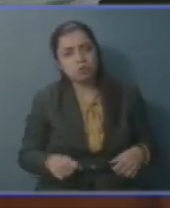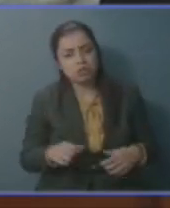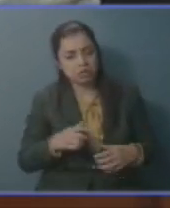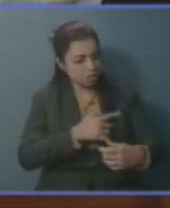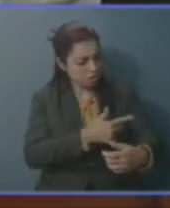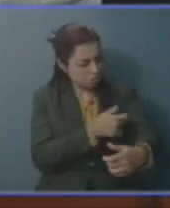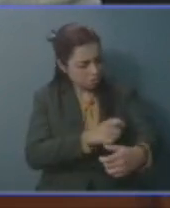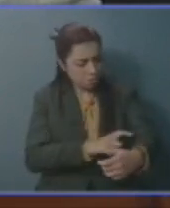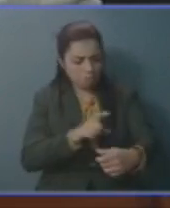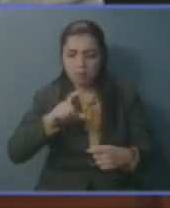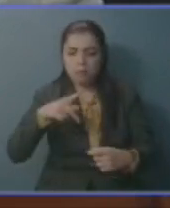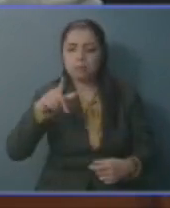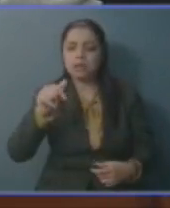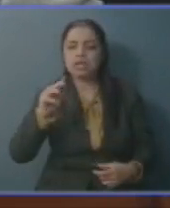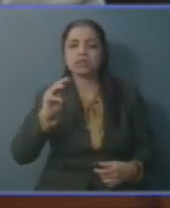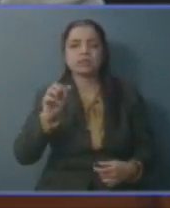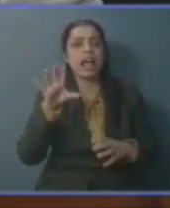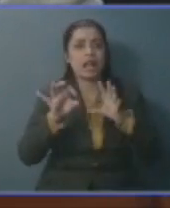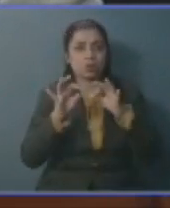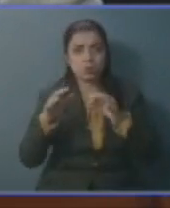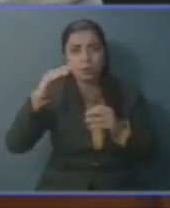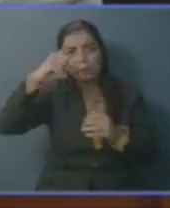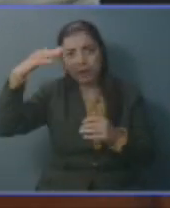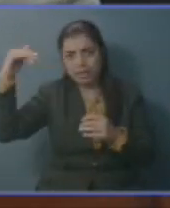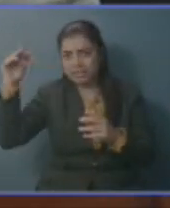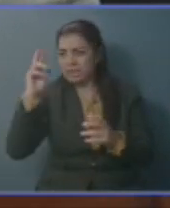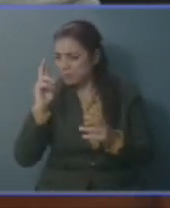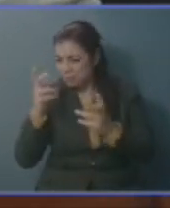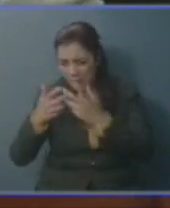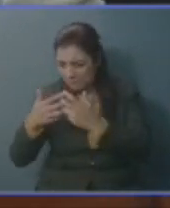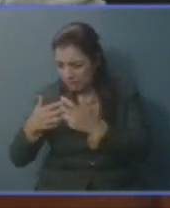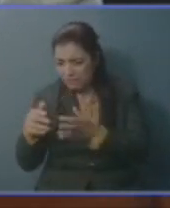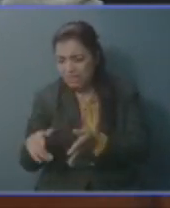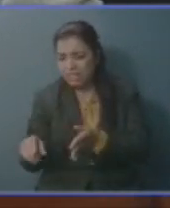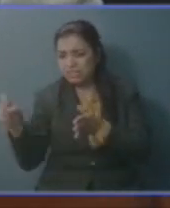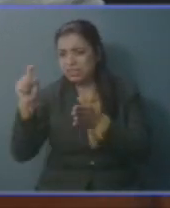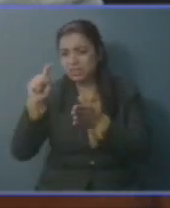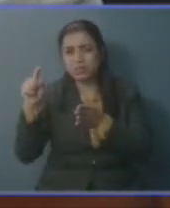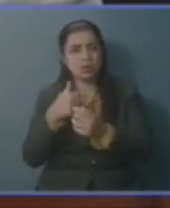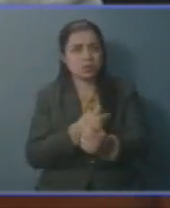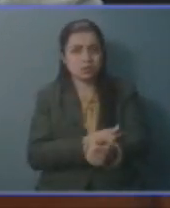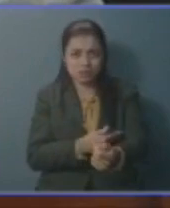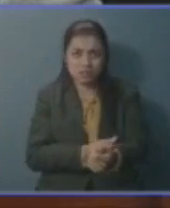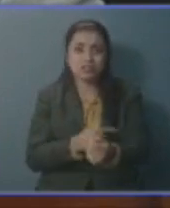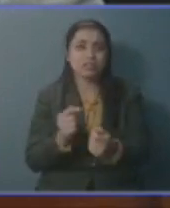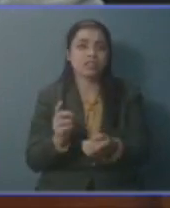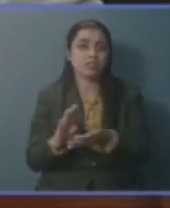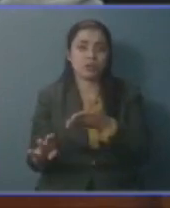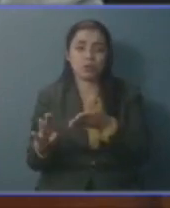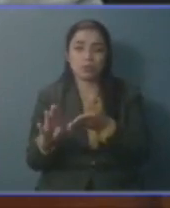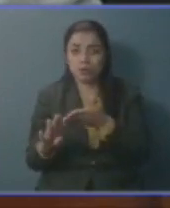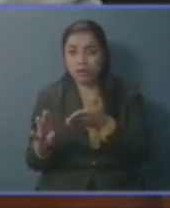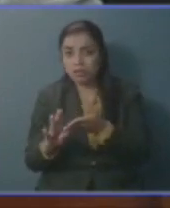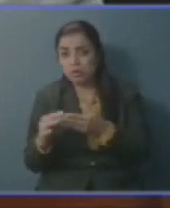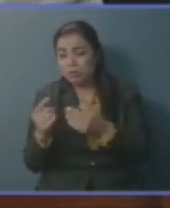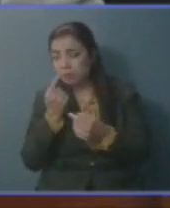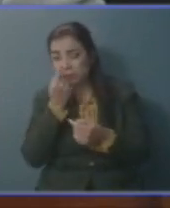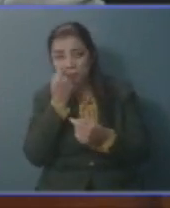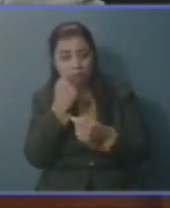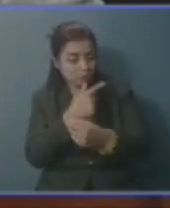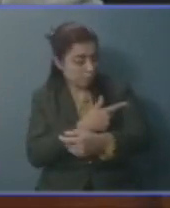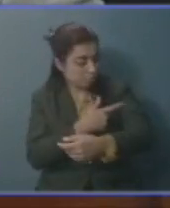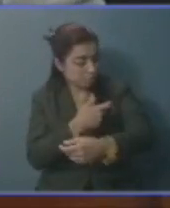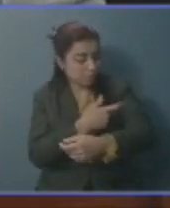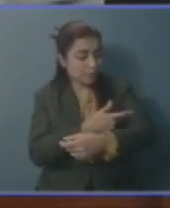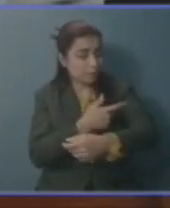Hay países donde las mismas empresas y las mismas instituciones están comprando pruebas y haciendo